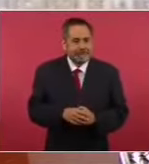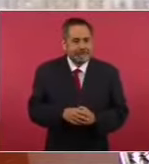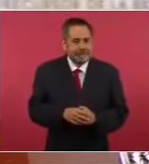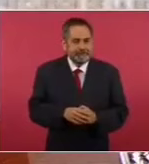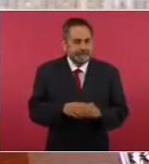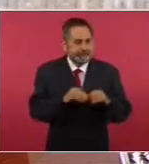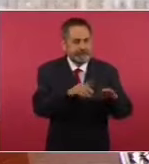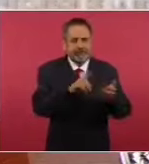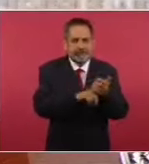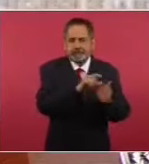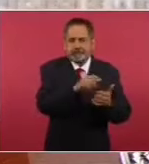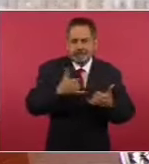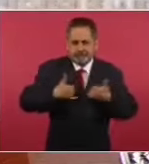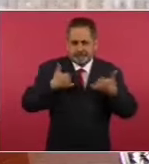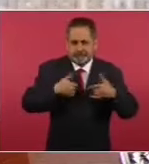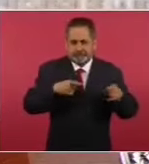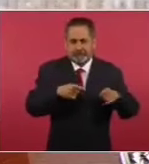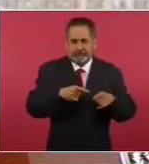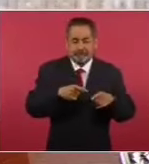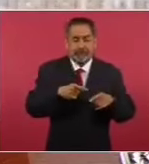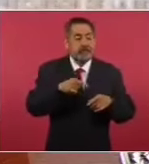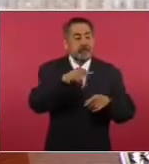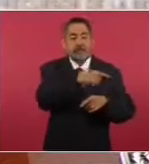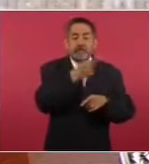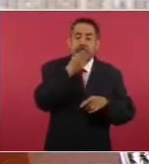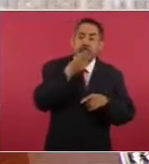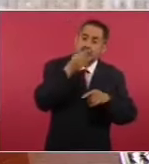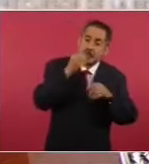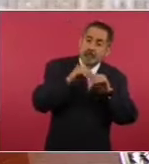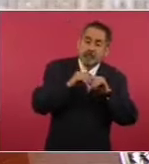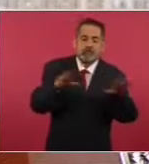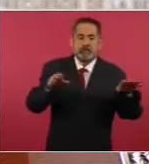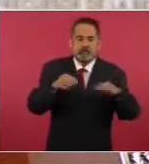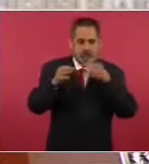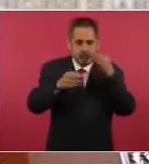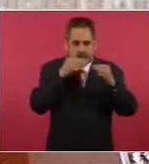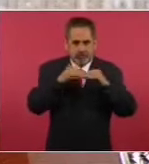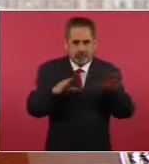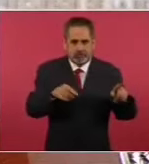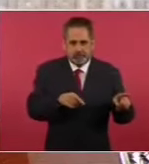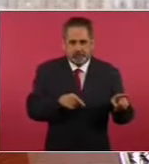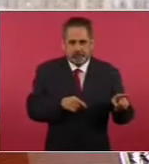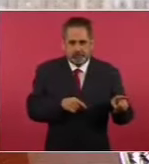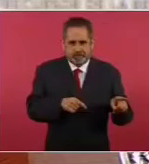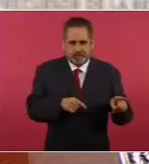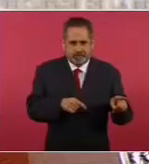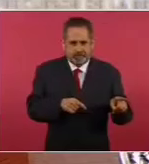la de los muchachos. Cuando dan a conocer la del